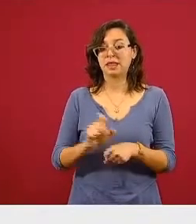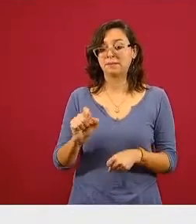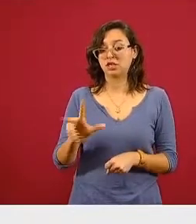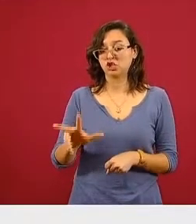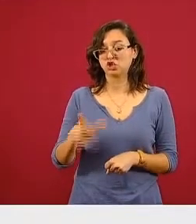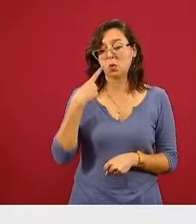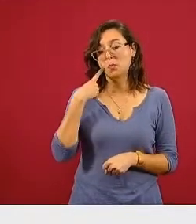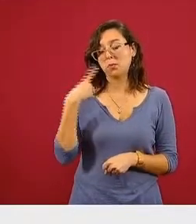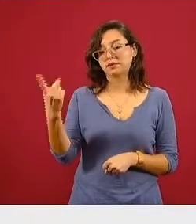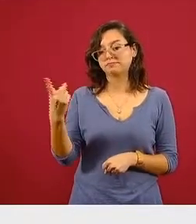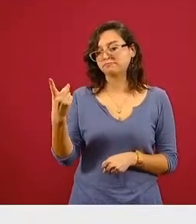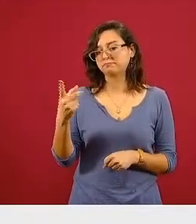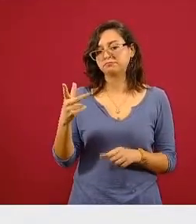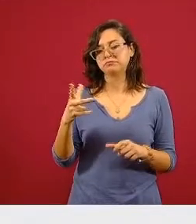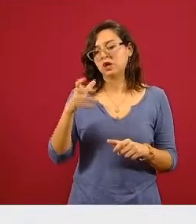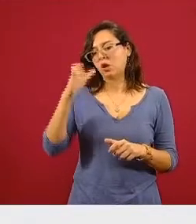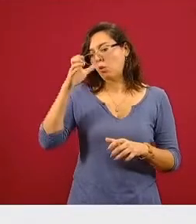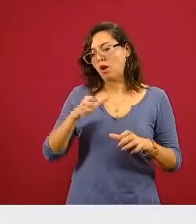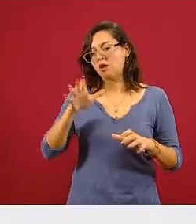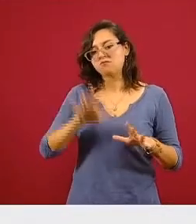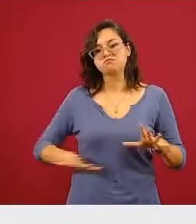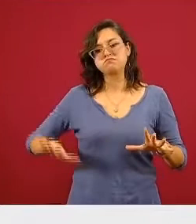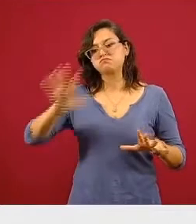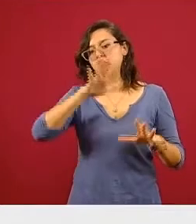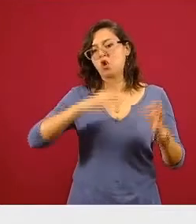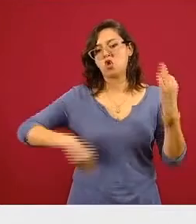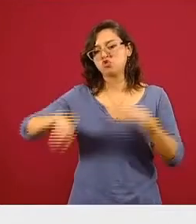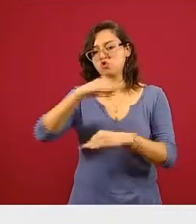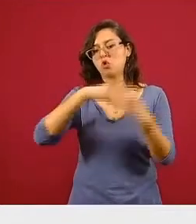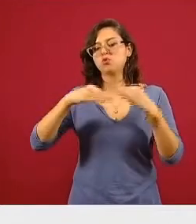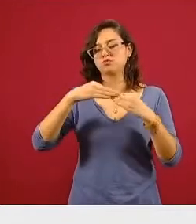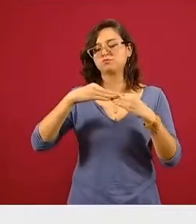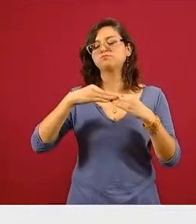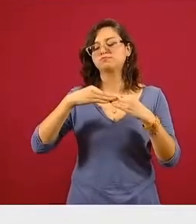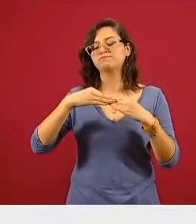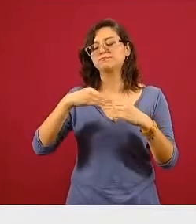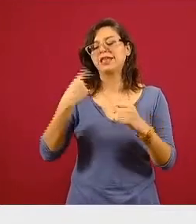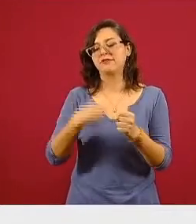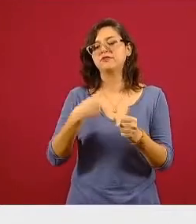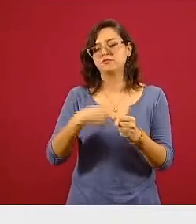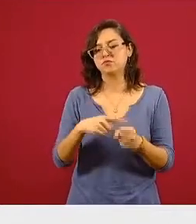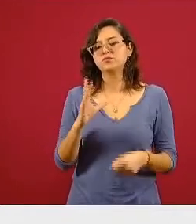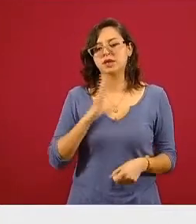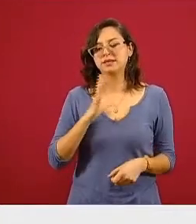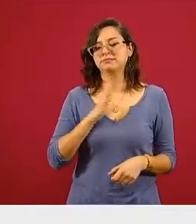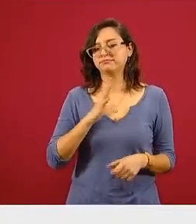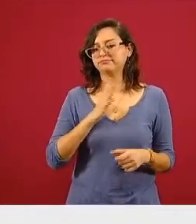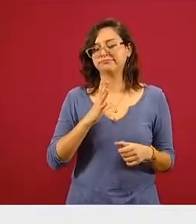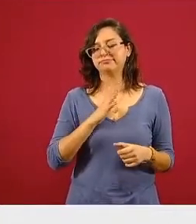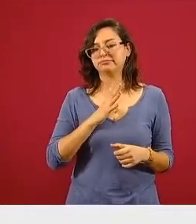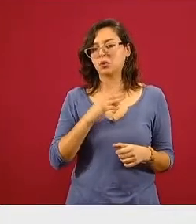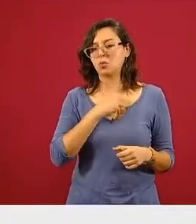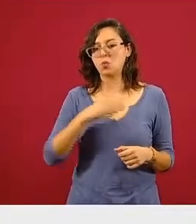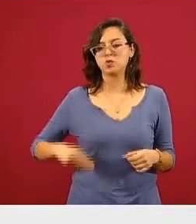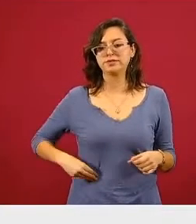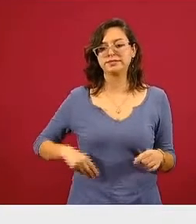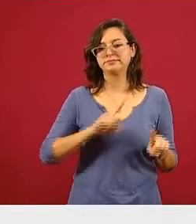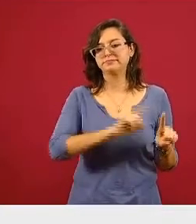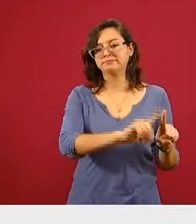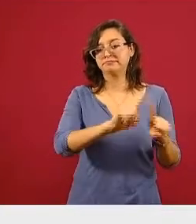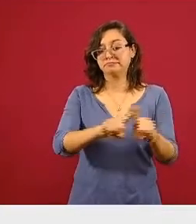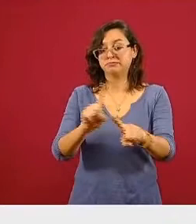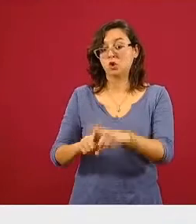veamos cómo prácticamente todo el estado de Coahuila ya tiene casos confirmados y varios de ellos con